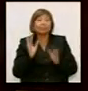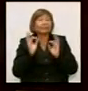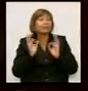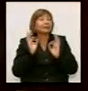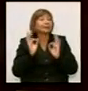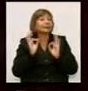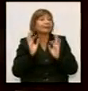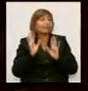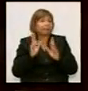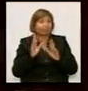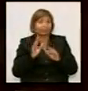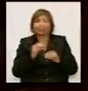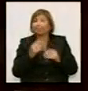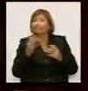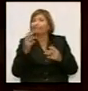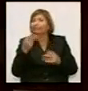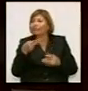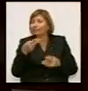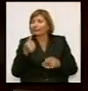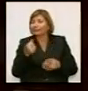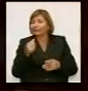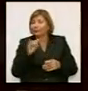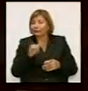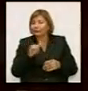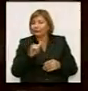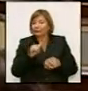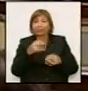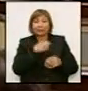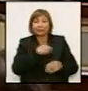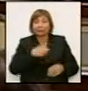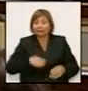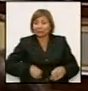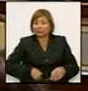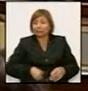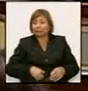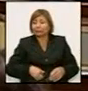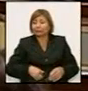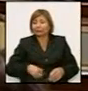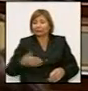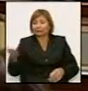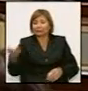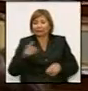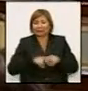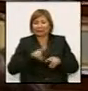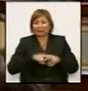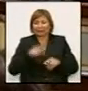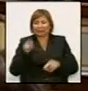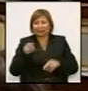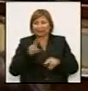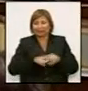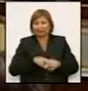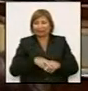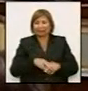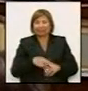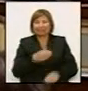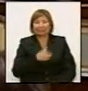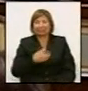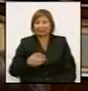Felizmente, Haya se quedó en la presidencia, en el sillón que usted ocupa, señor, la